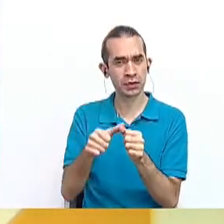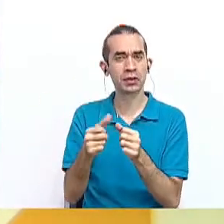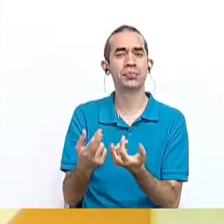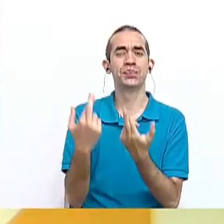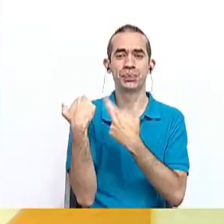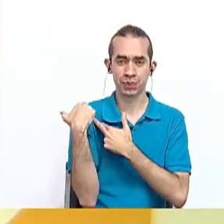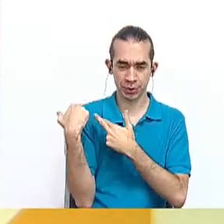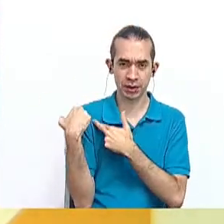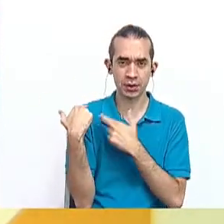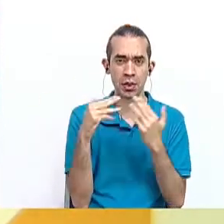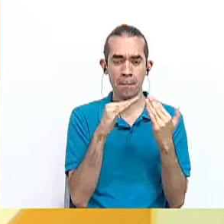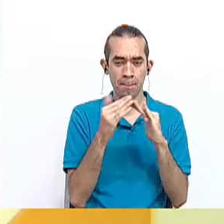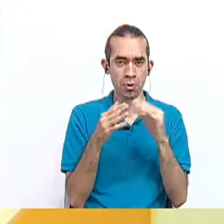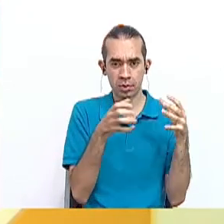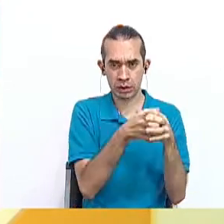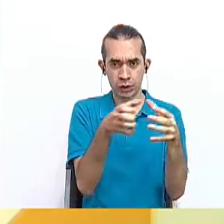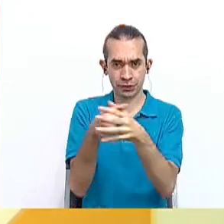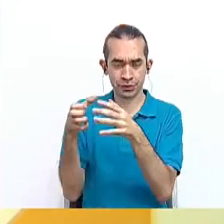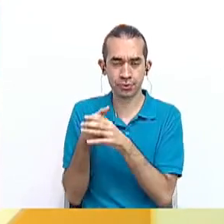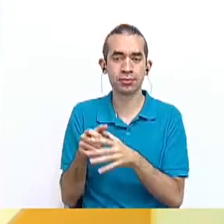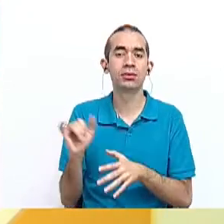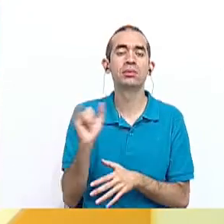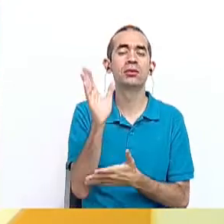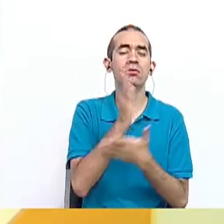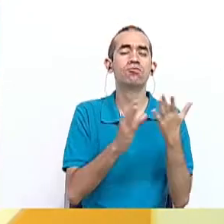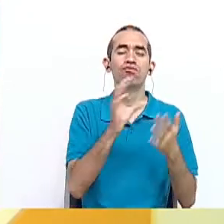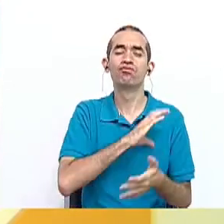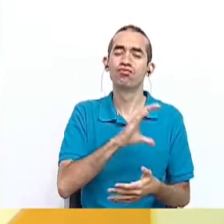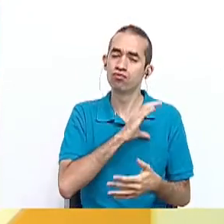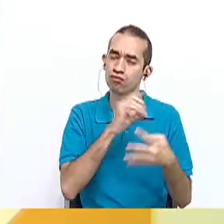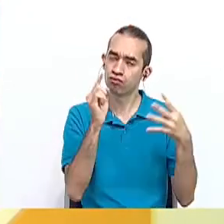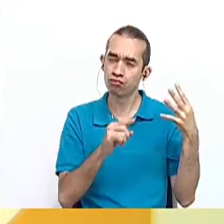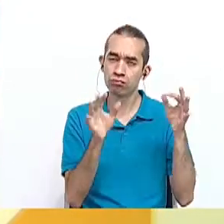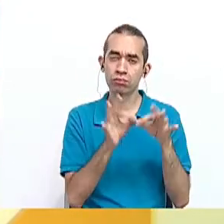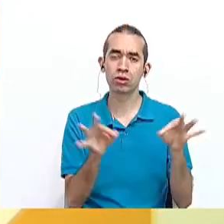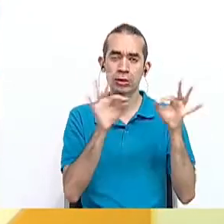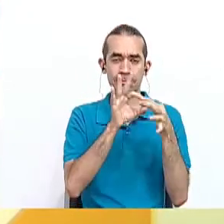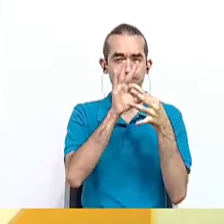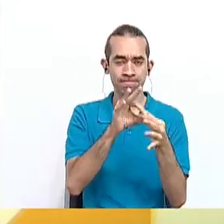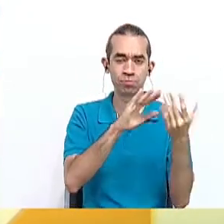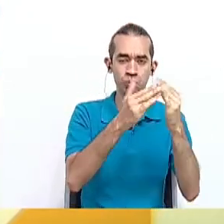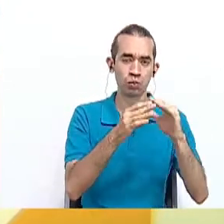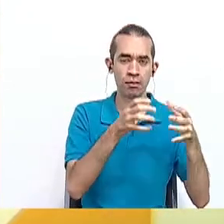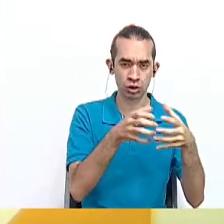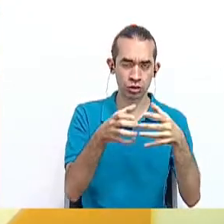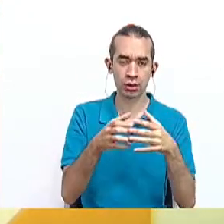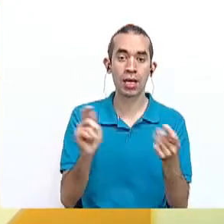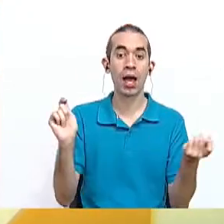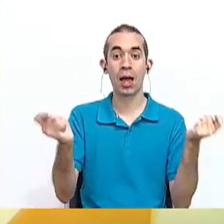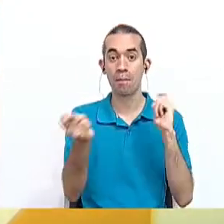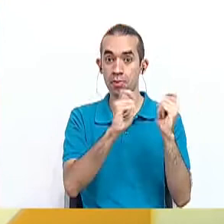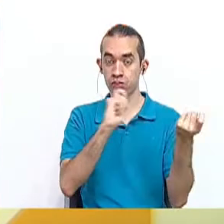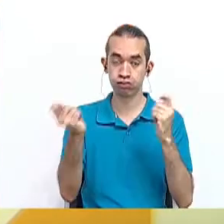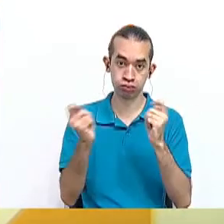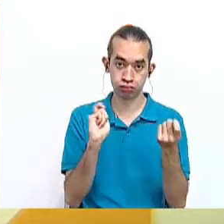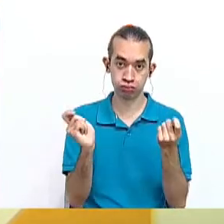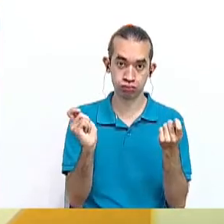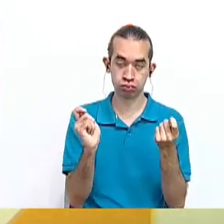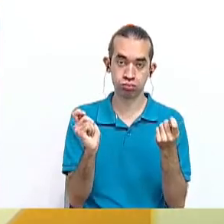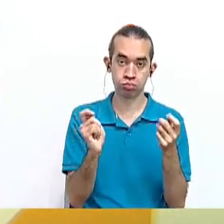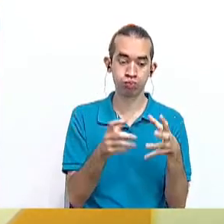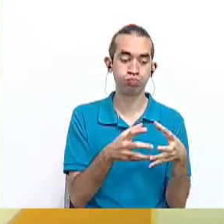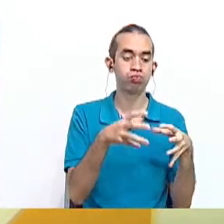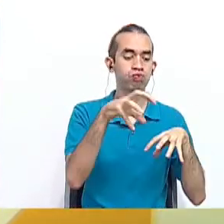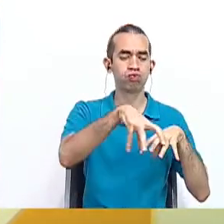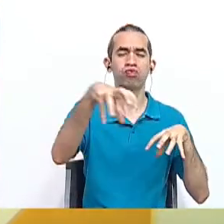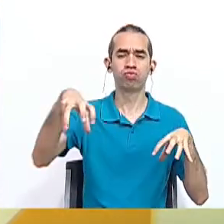poblaciones. Hablamos también de algunas características importantes de las poblaciones. Ellas cambian no solamente en